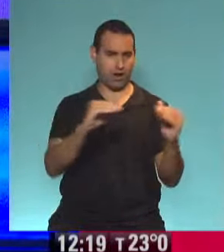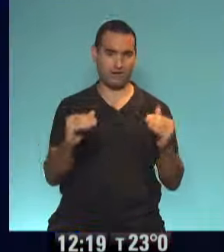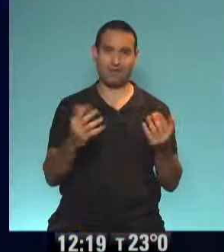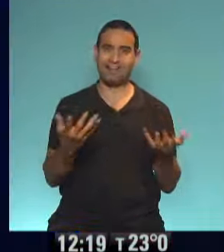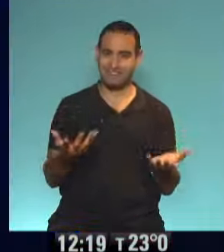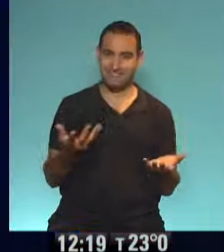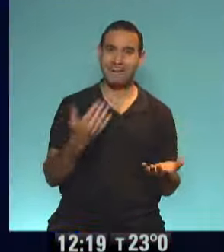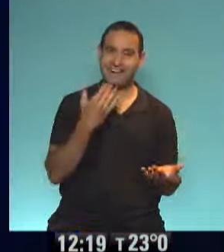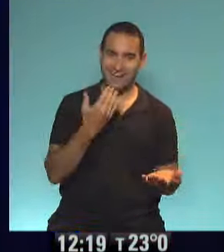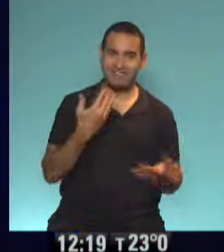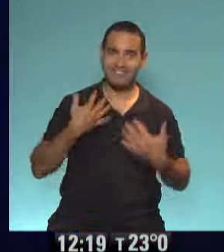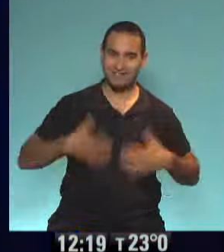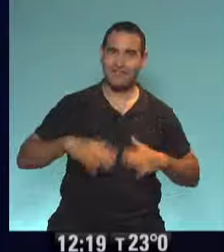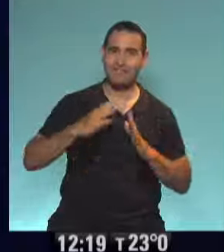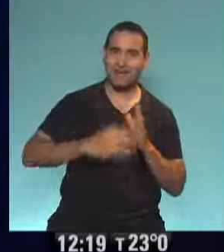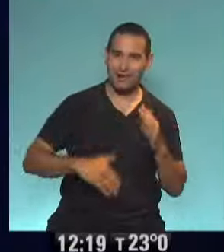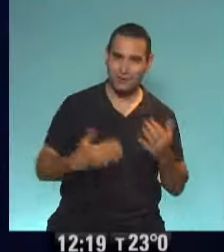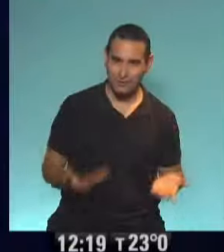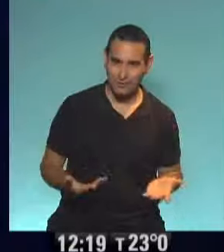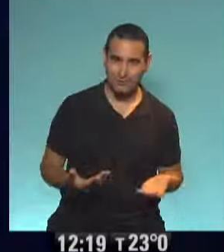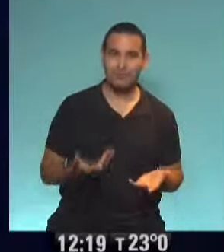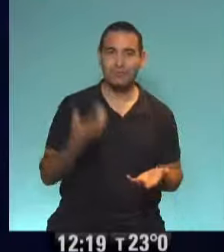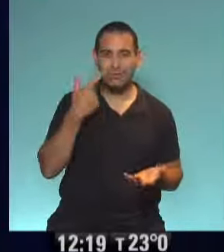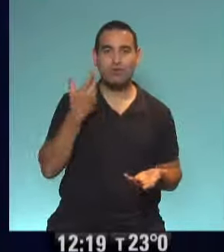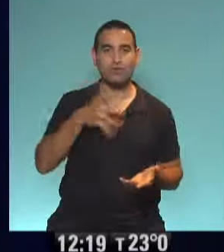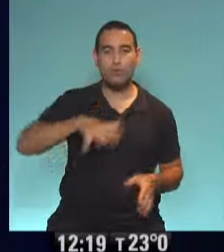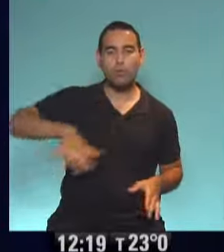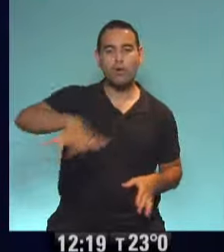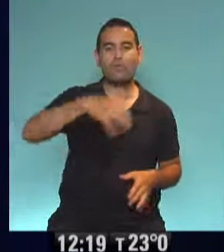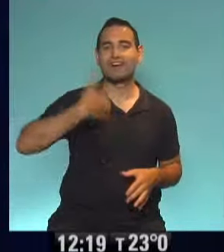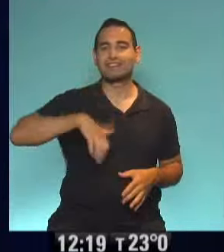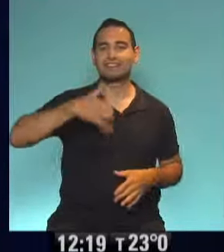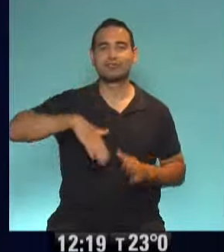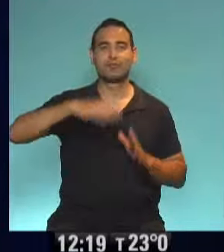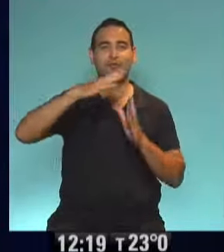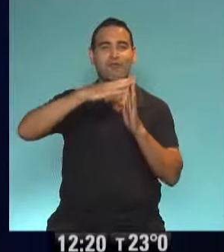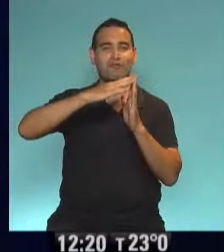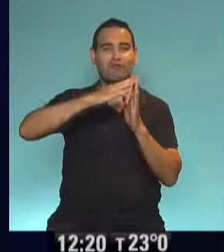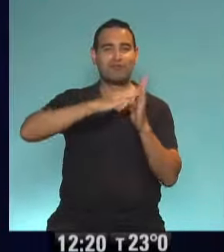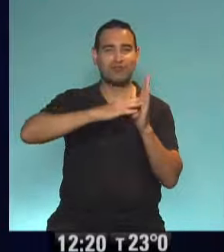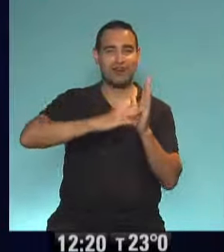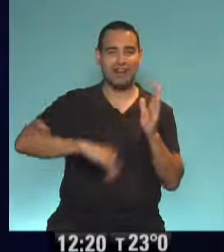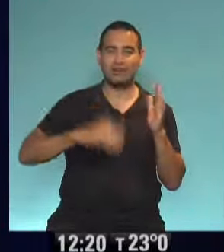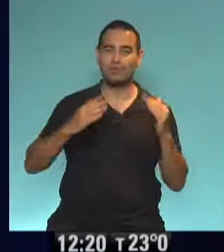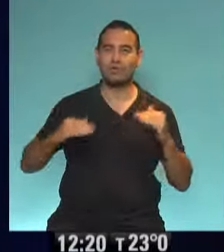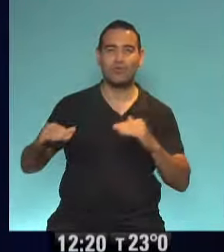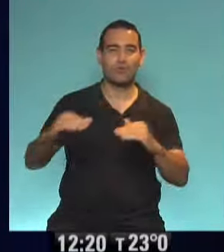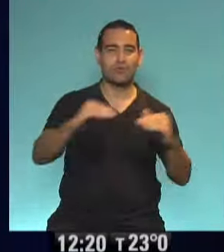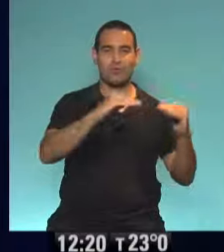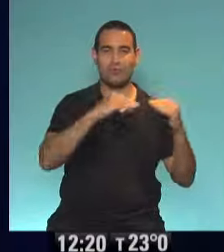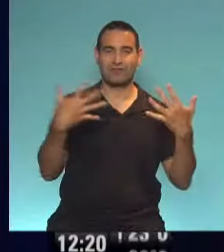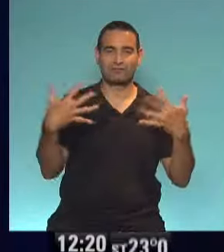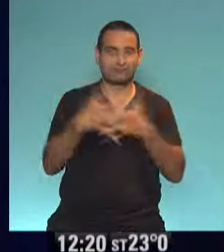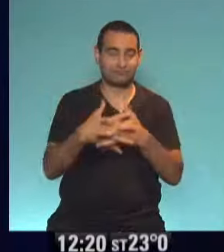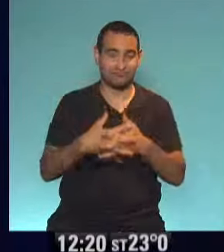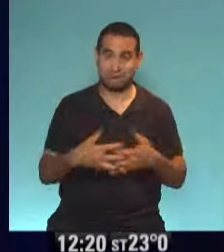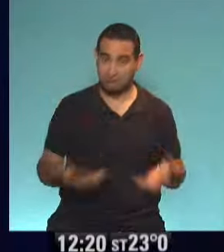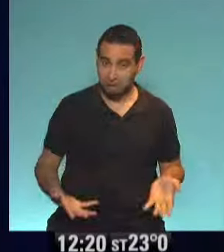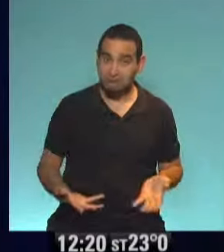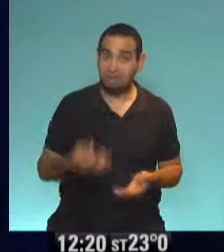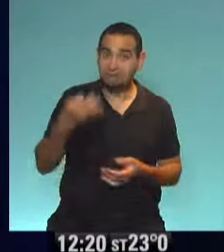Y daba la idea, de esta manera daba la idea de un pueblo argentino blanco y uniforme, blanco y homogéneo. Entonces